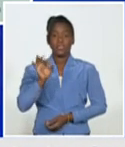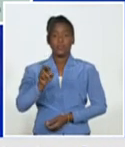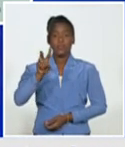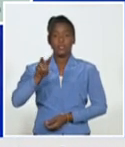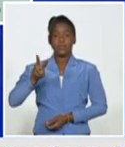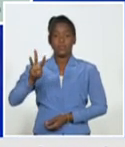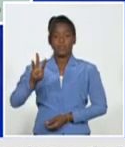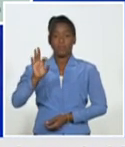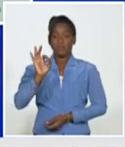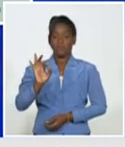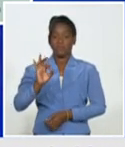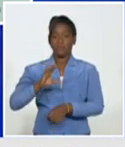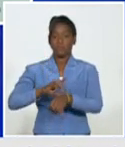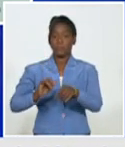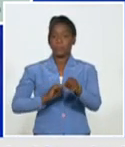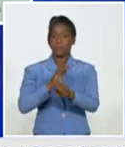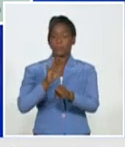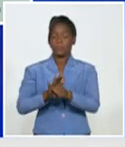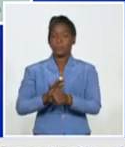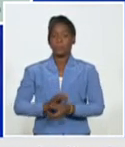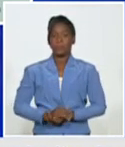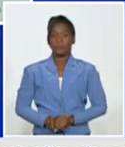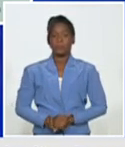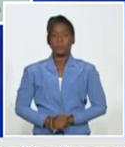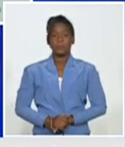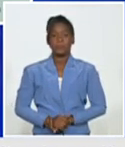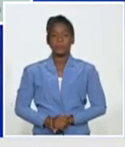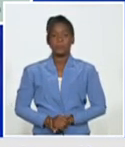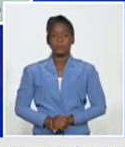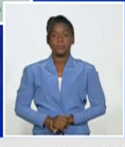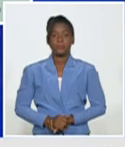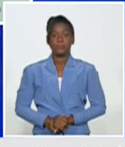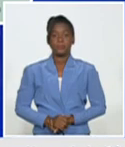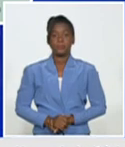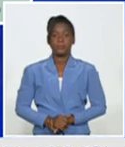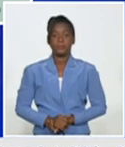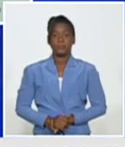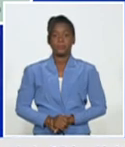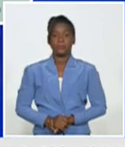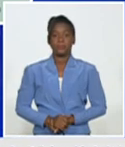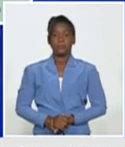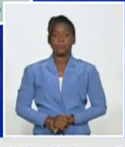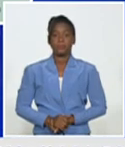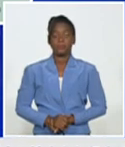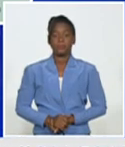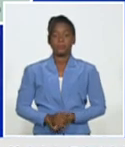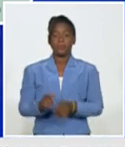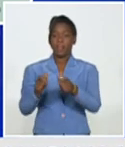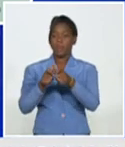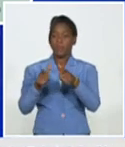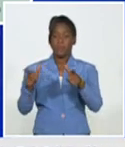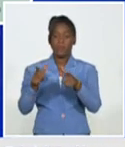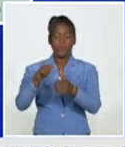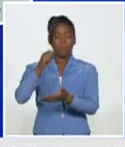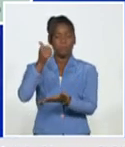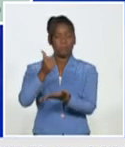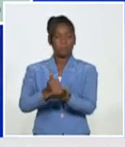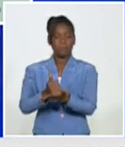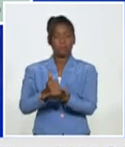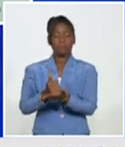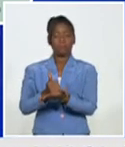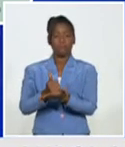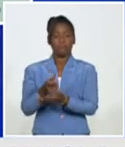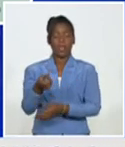autóctonos, el mayor número, como también ha ocurrido en días anteriores, en el municipio cabecera, ayer